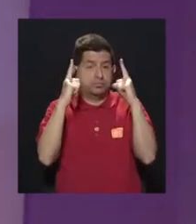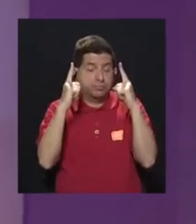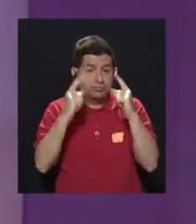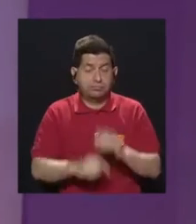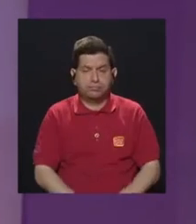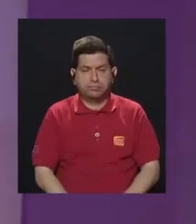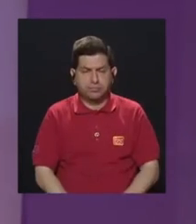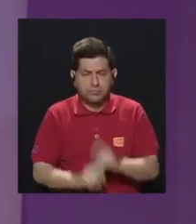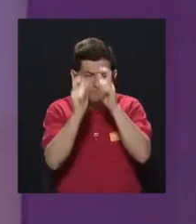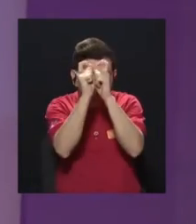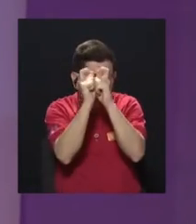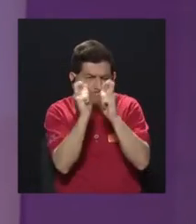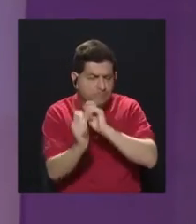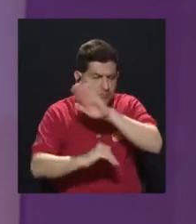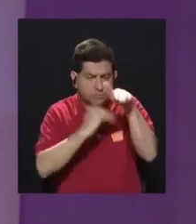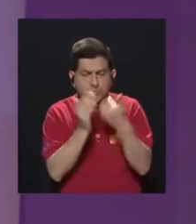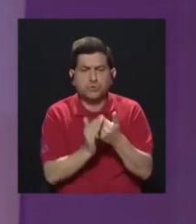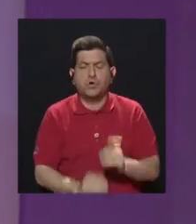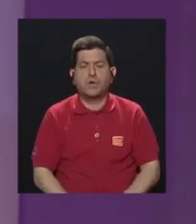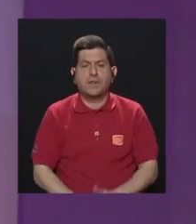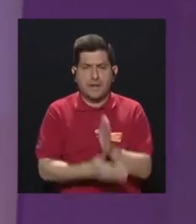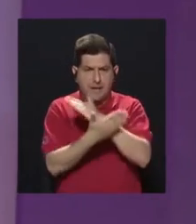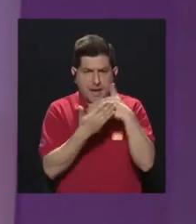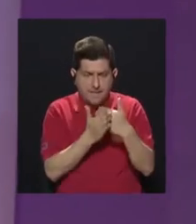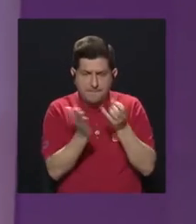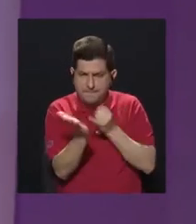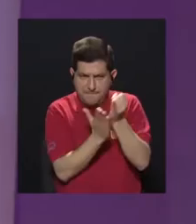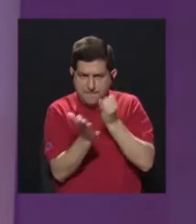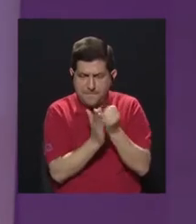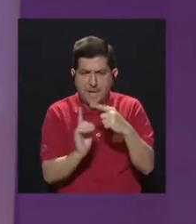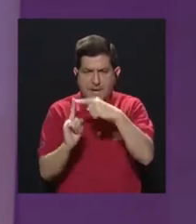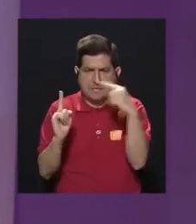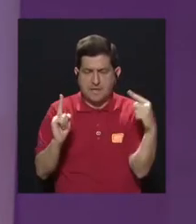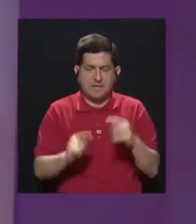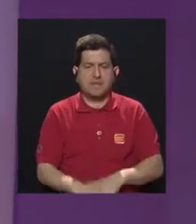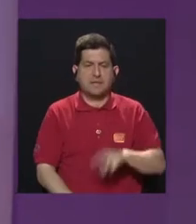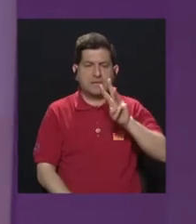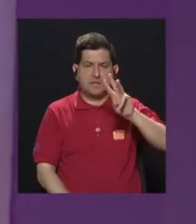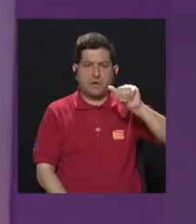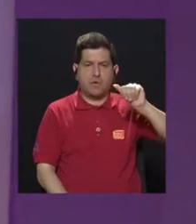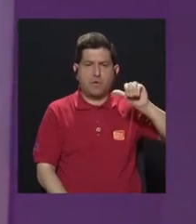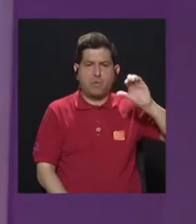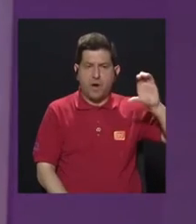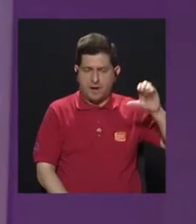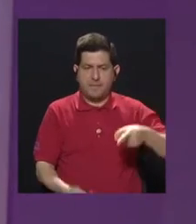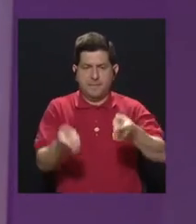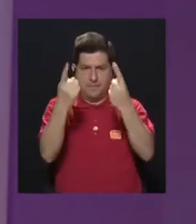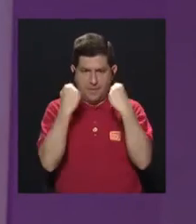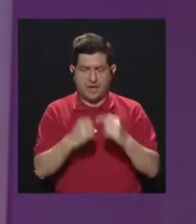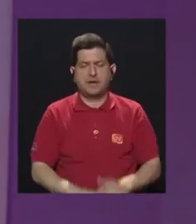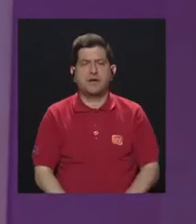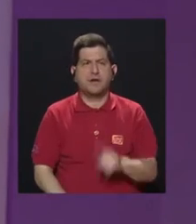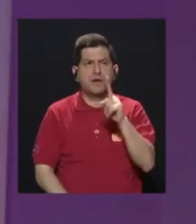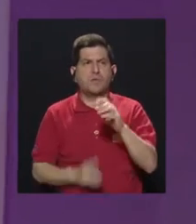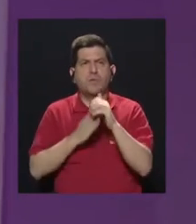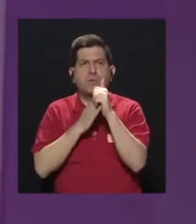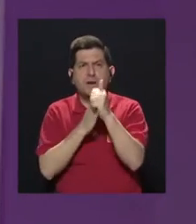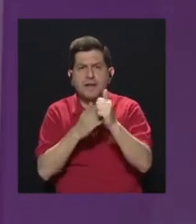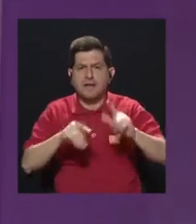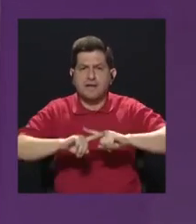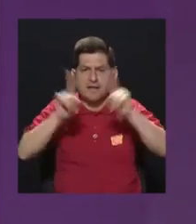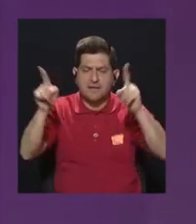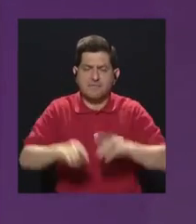donde todas las pautas investigativas venían desde de wat había una guía diferente con